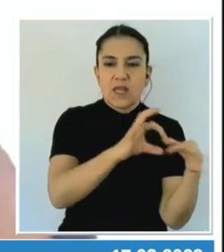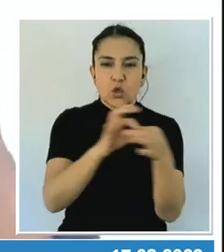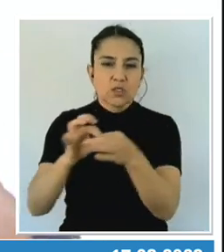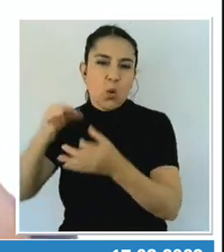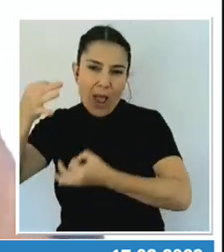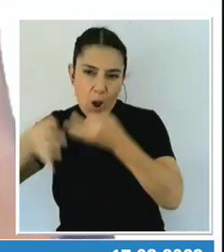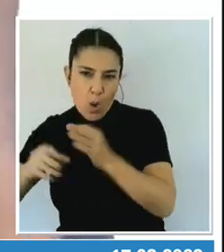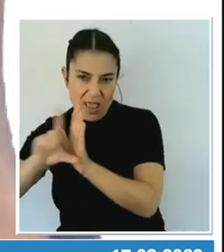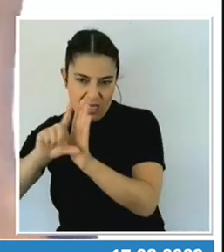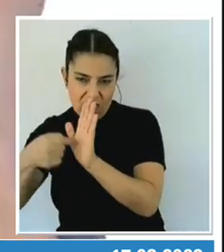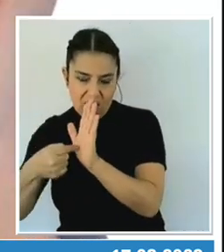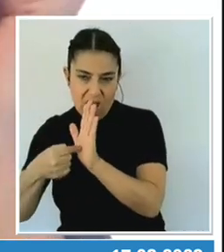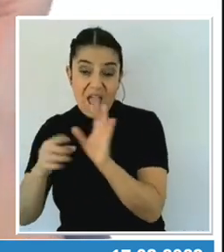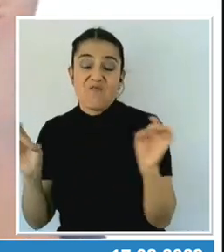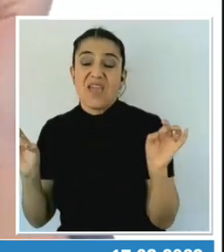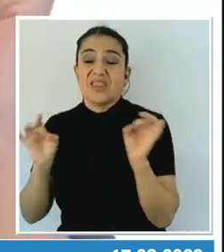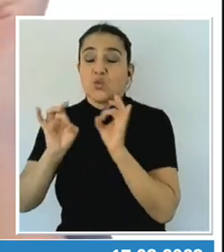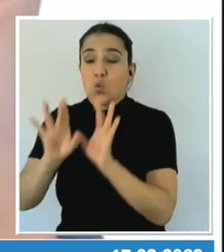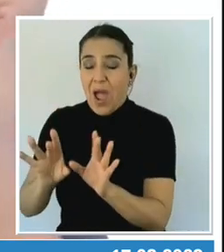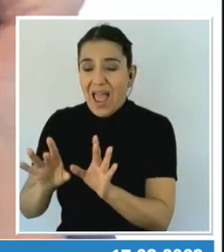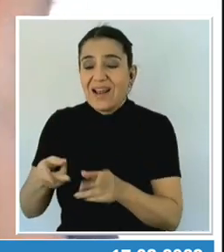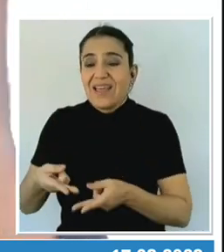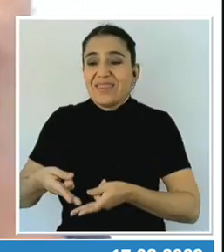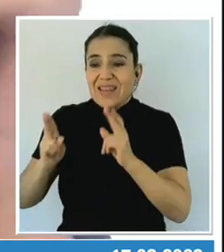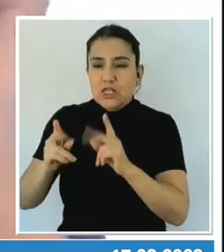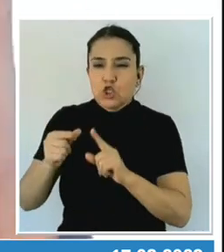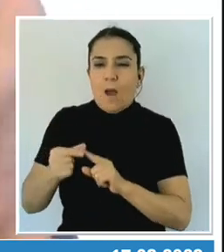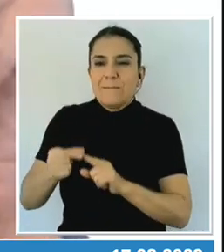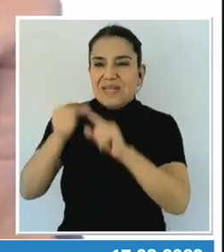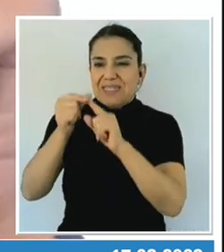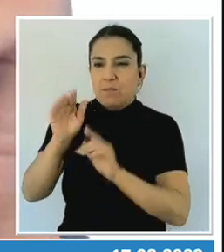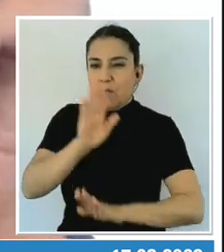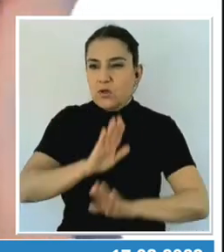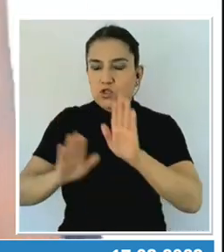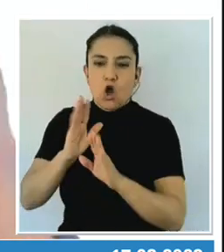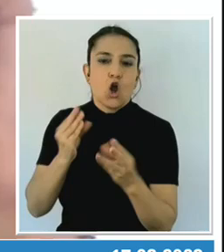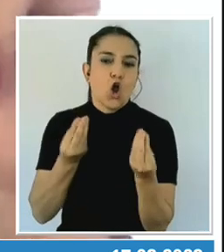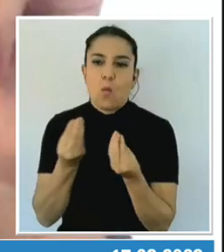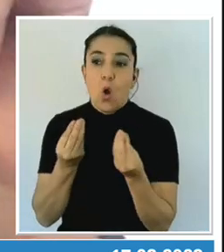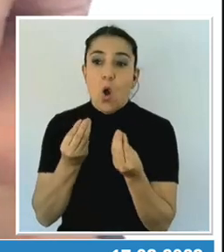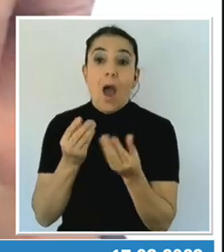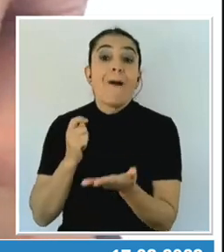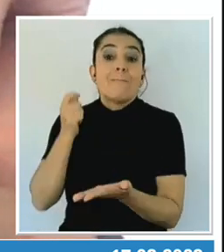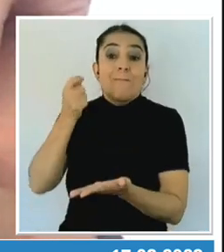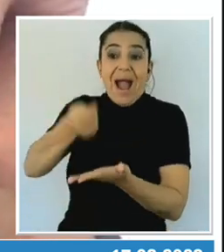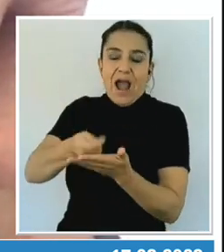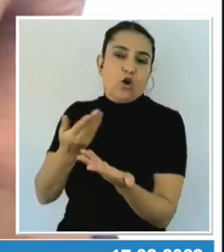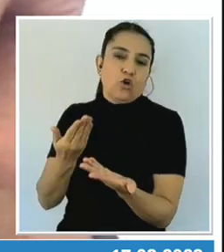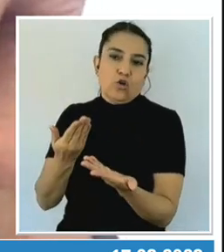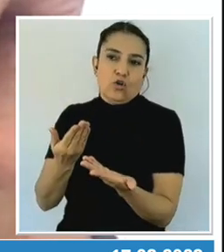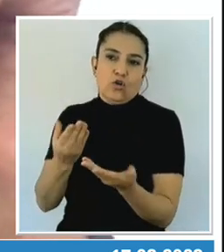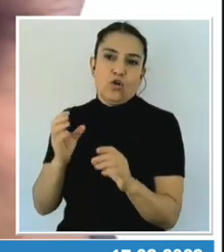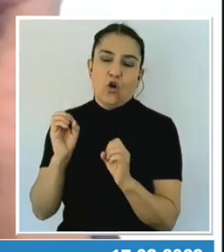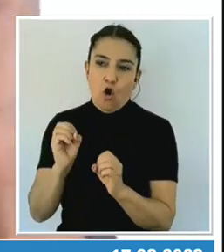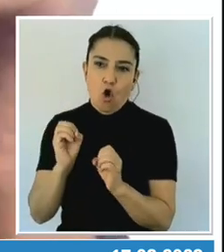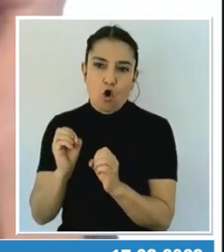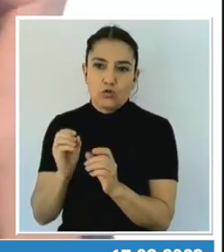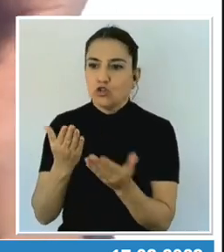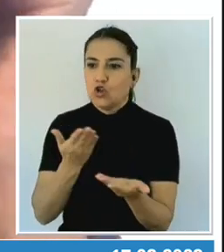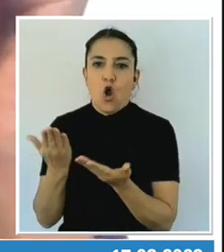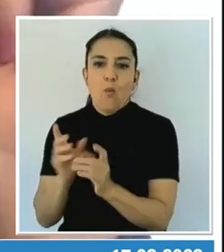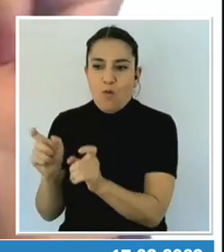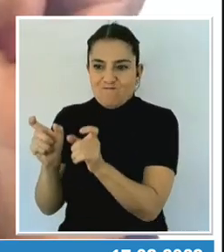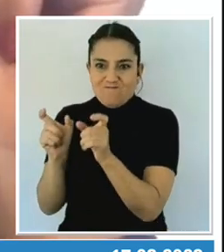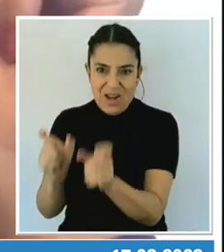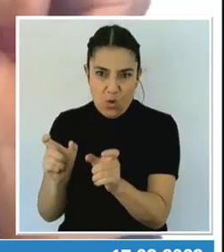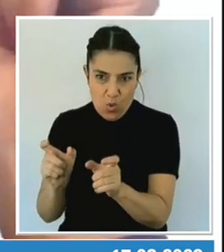eventual derecho o principio de protección como la indemnización o el congelamiento de la regulación. Fomentar la